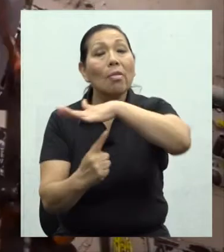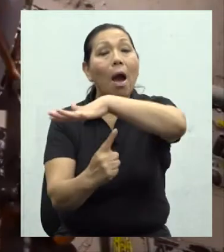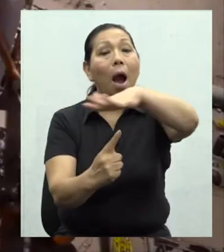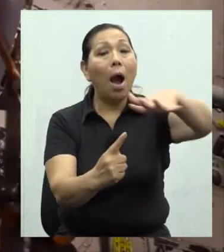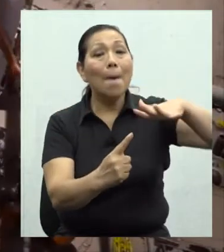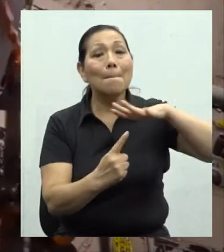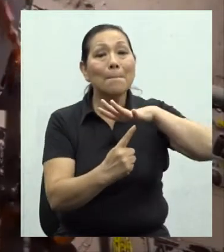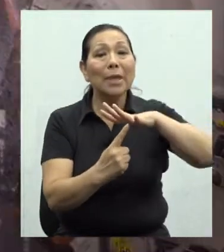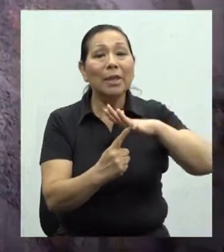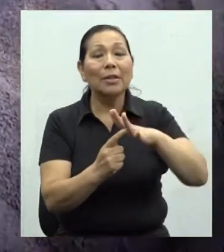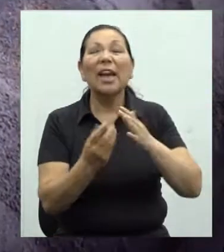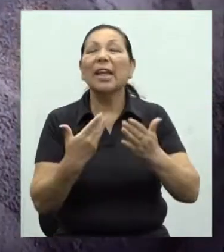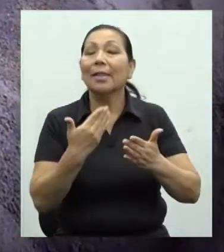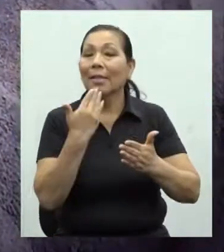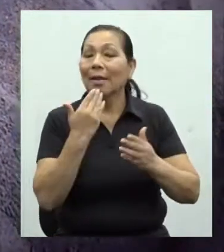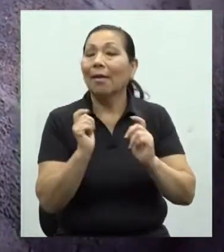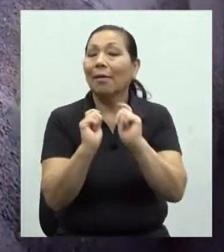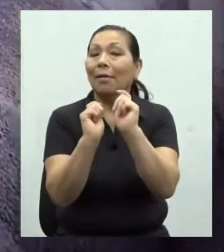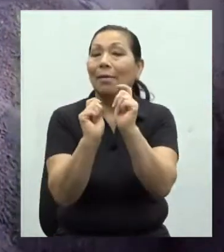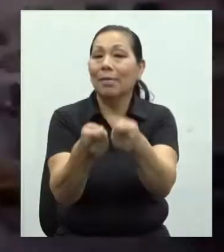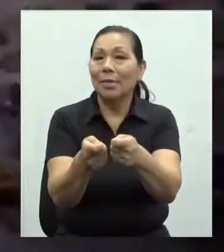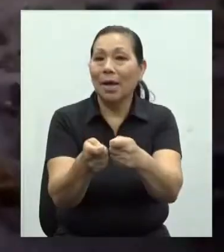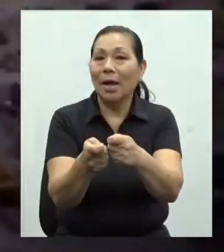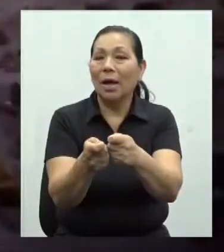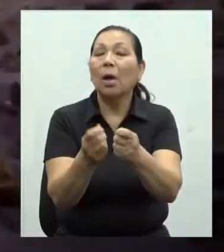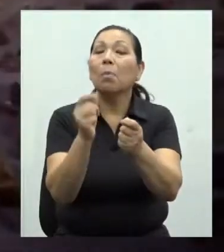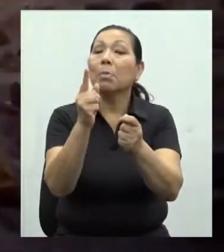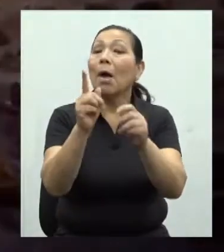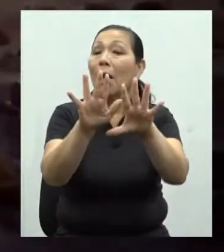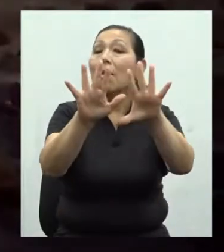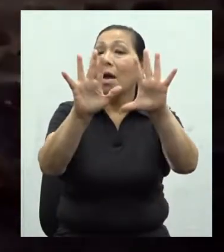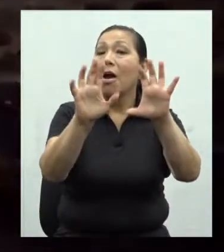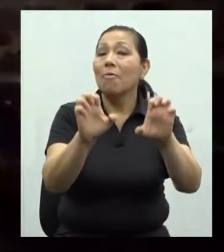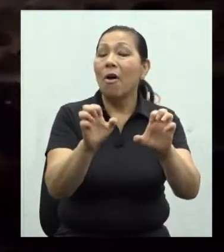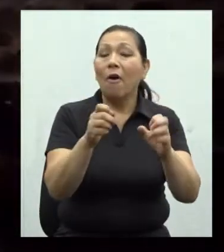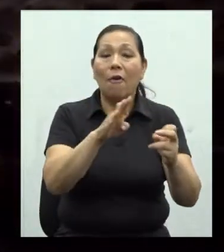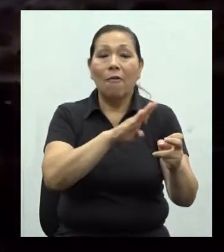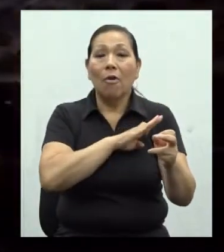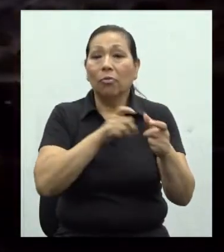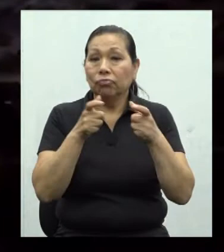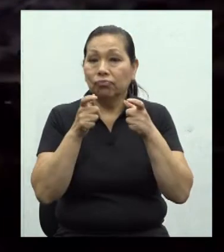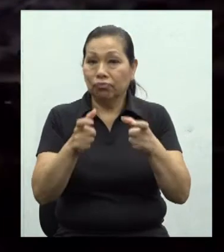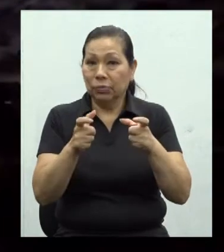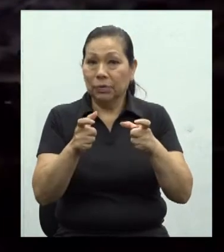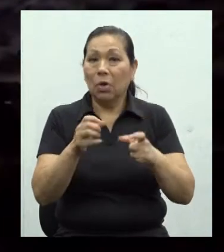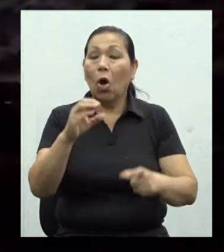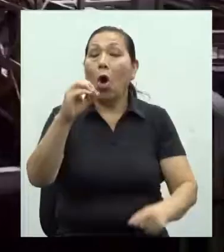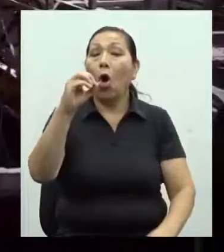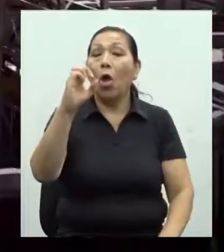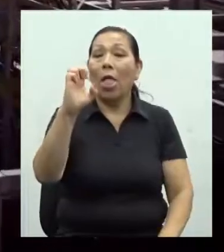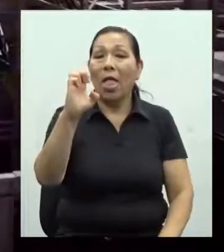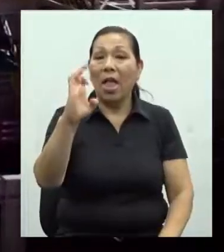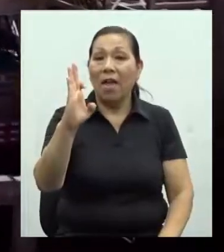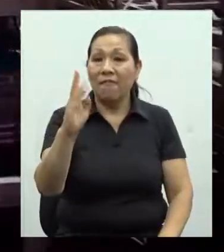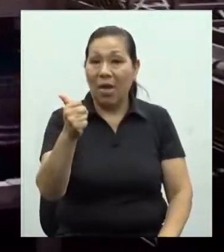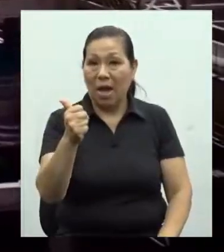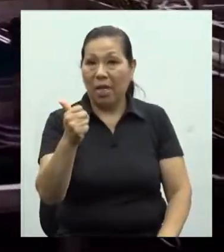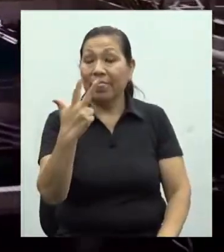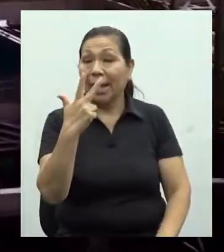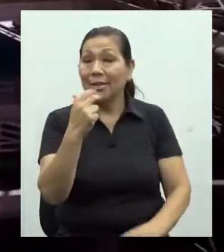empresas mineras debían otorgar al Organismo de Evaluación y Fiscalización Ambiental, OEFA, por 3